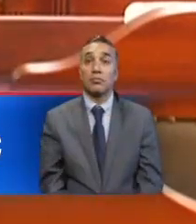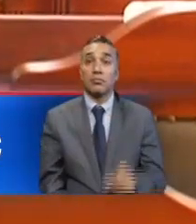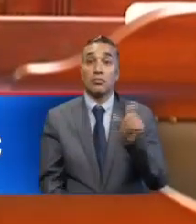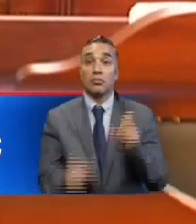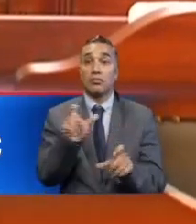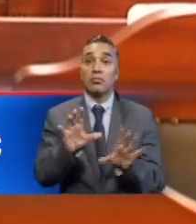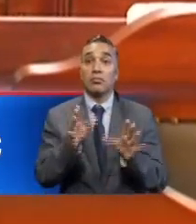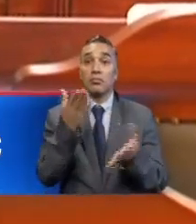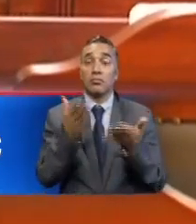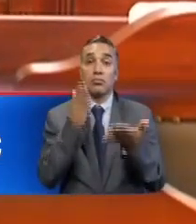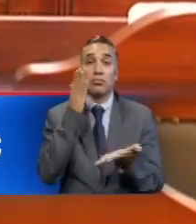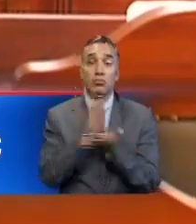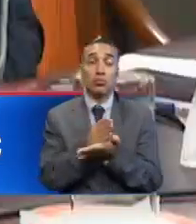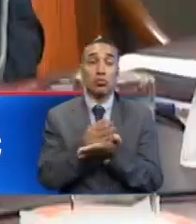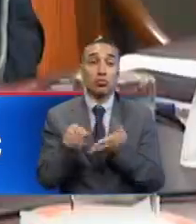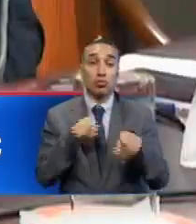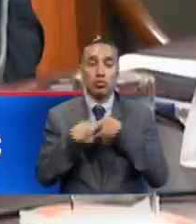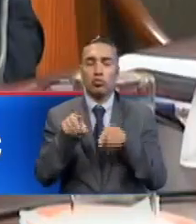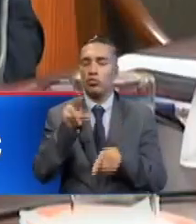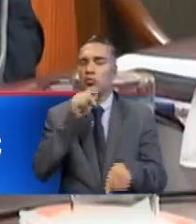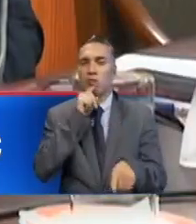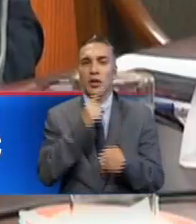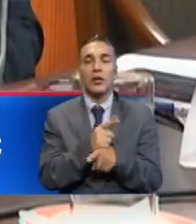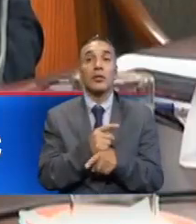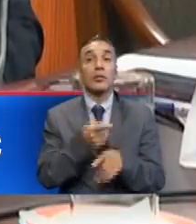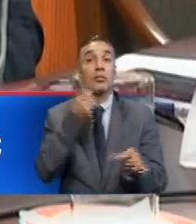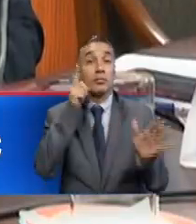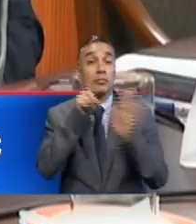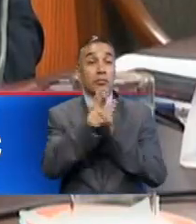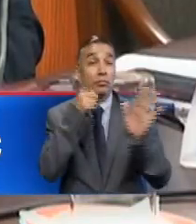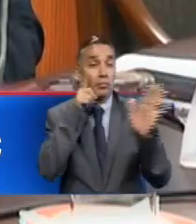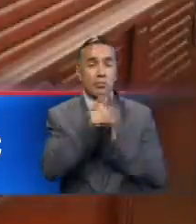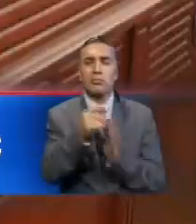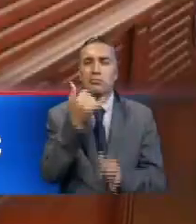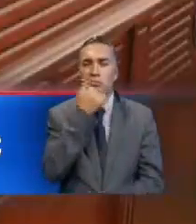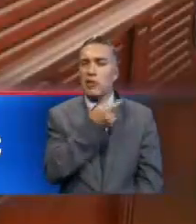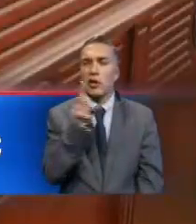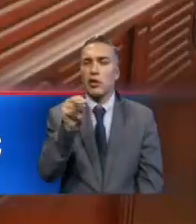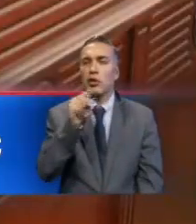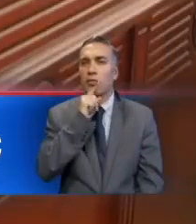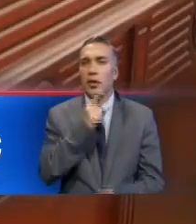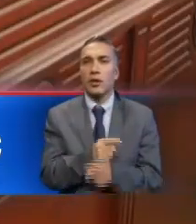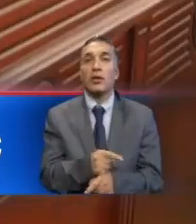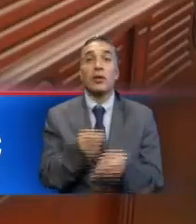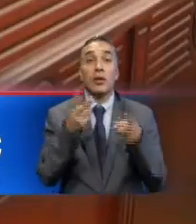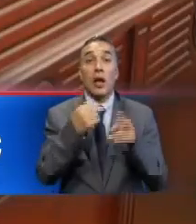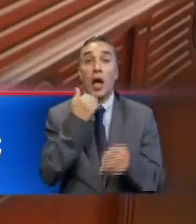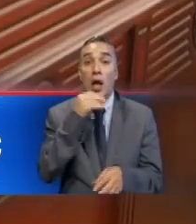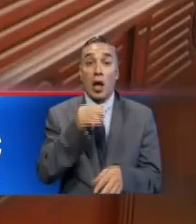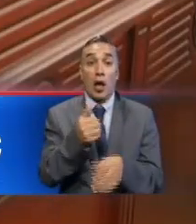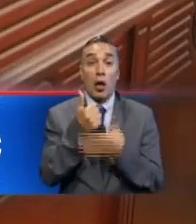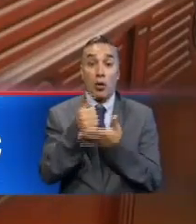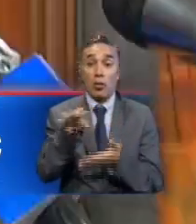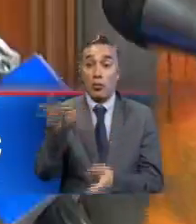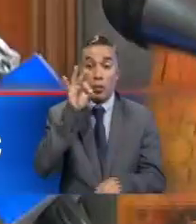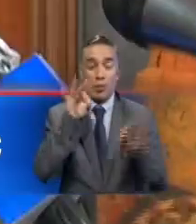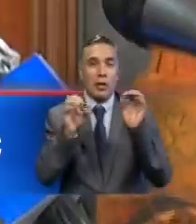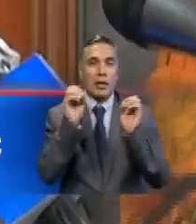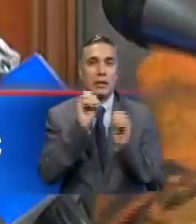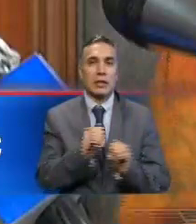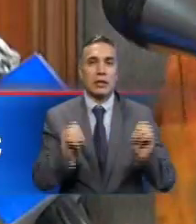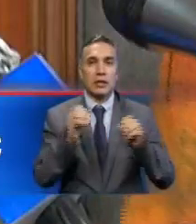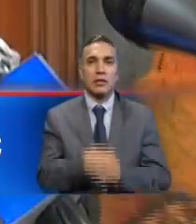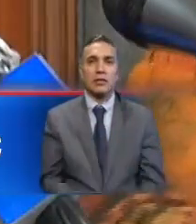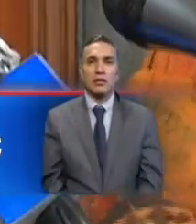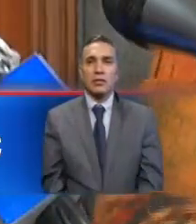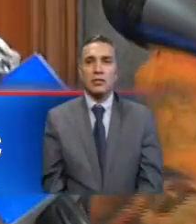la suspensión del concurso, desmienten todas las acusaciones, aún más que haya existido favoritismo o preferencias. Aquí no